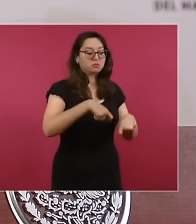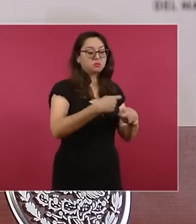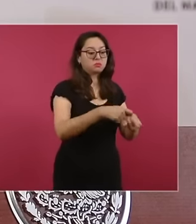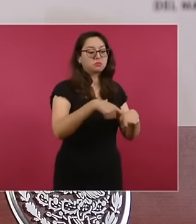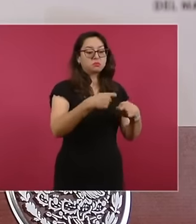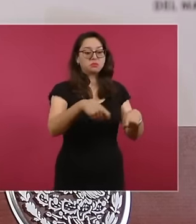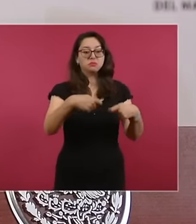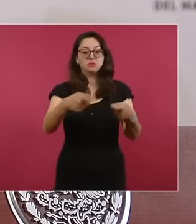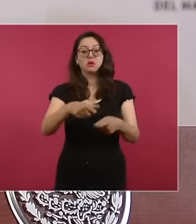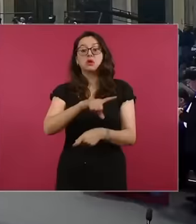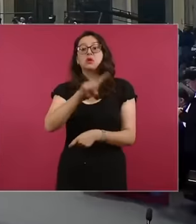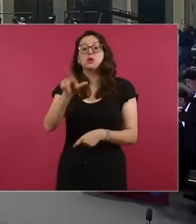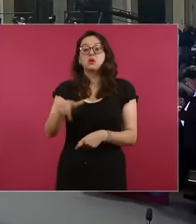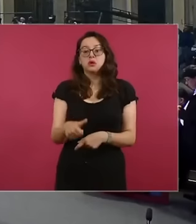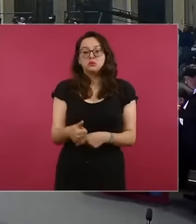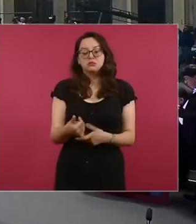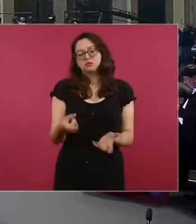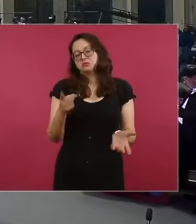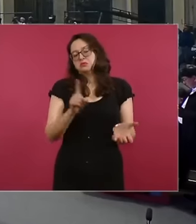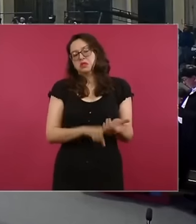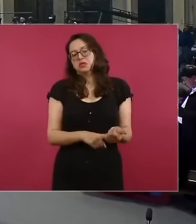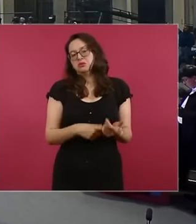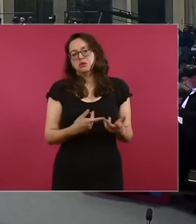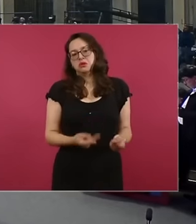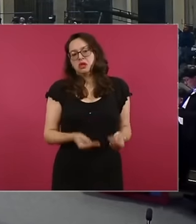en las bolsas de valores.